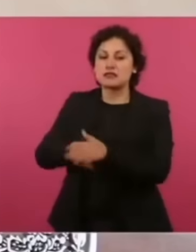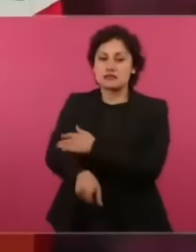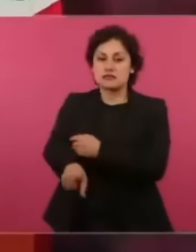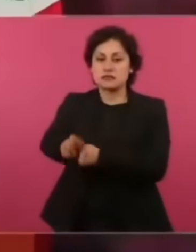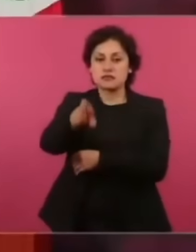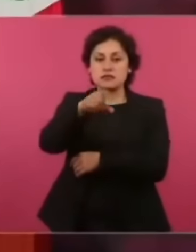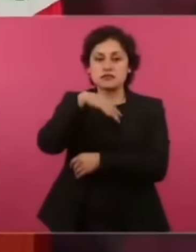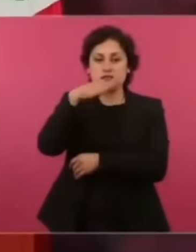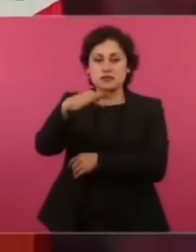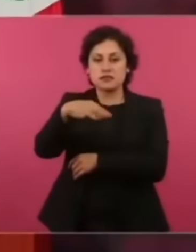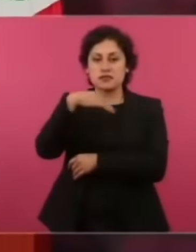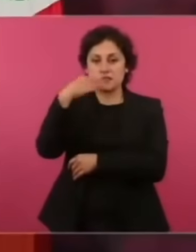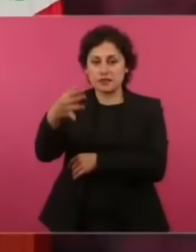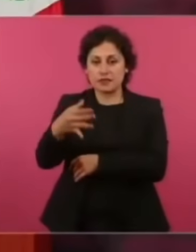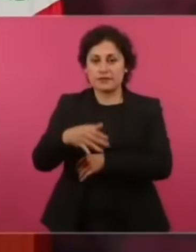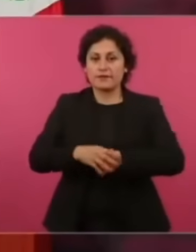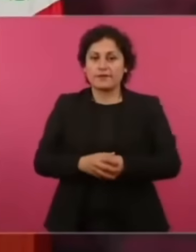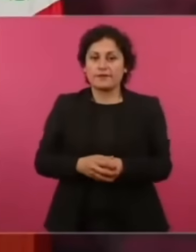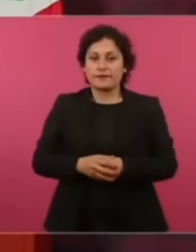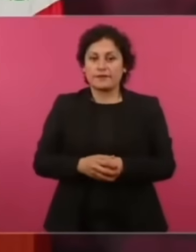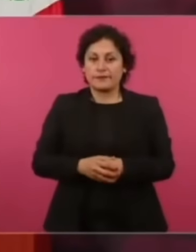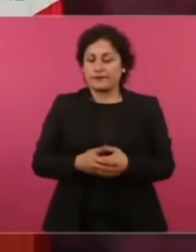Lo mismo el caso